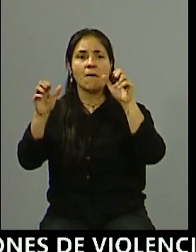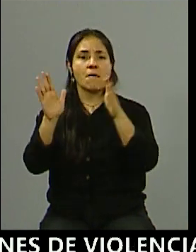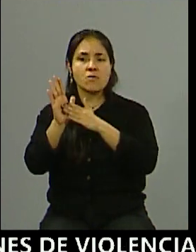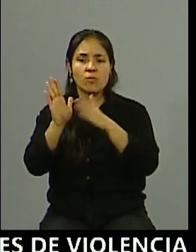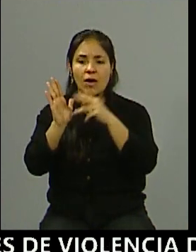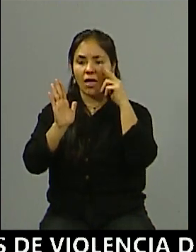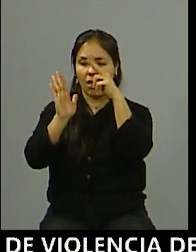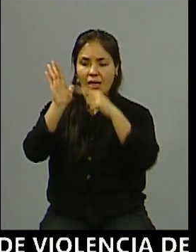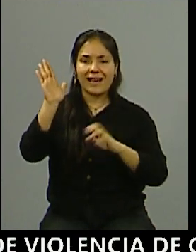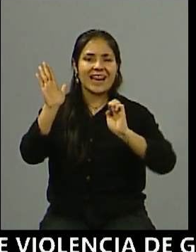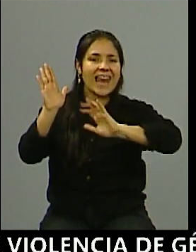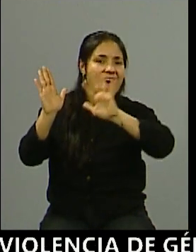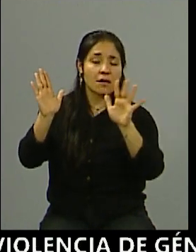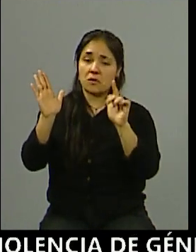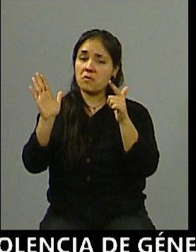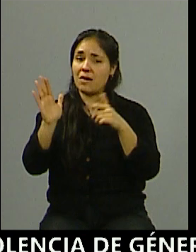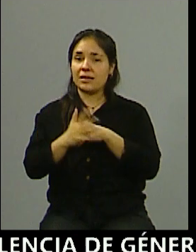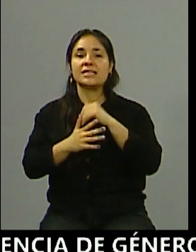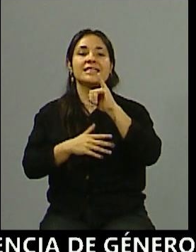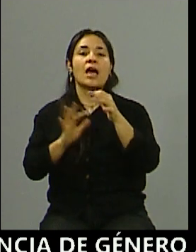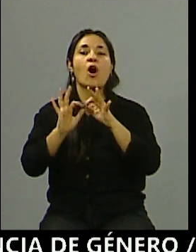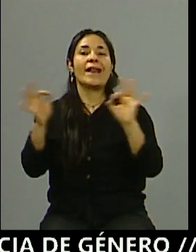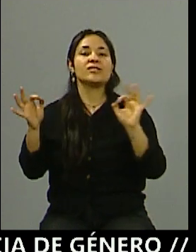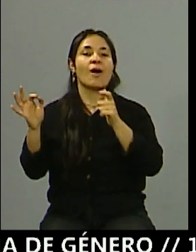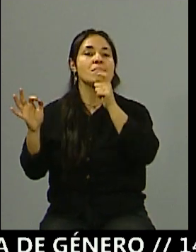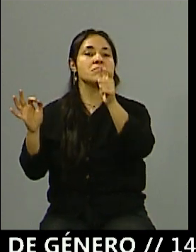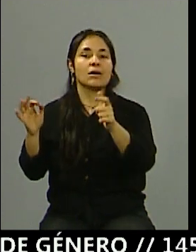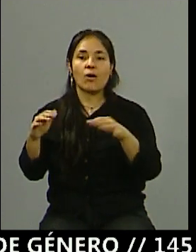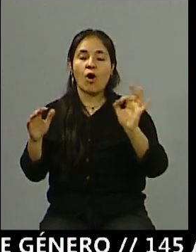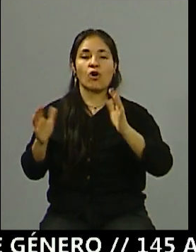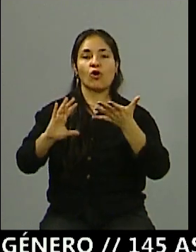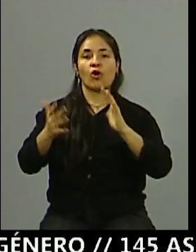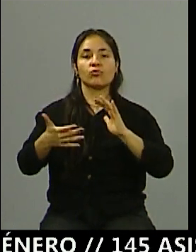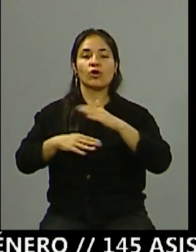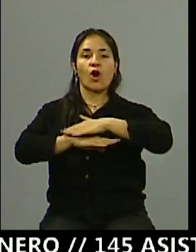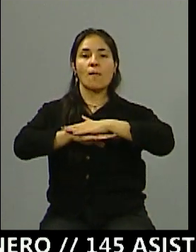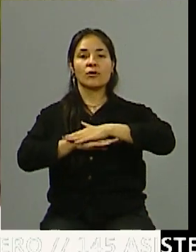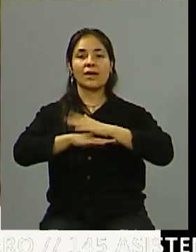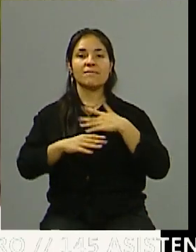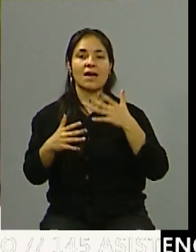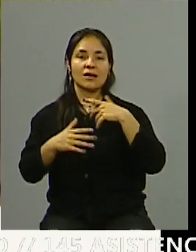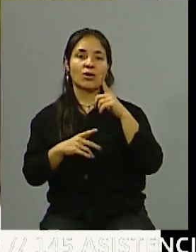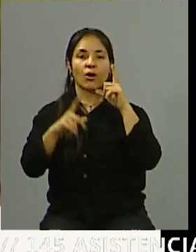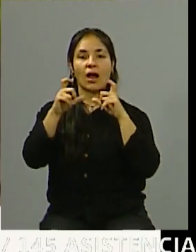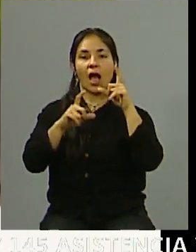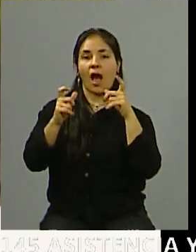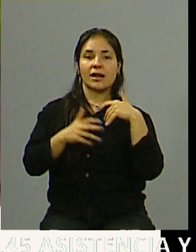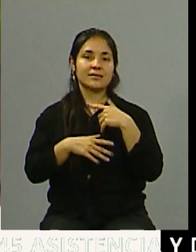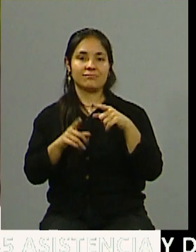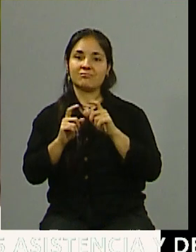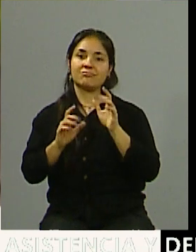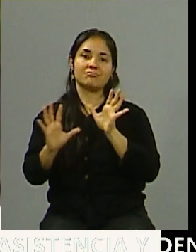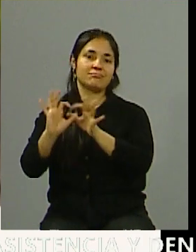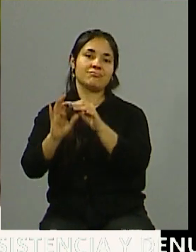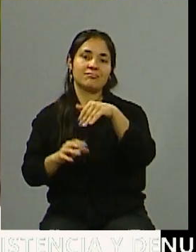los candidatos. Y sí, a partir de frases o actitudes, incluso caras, esto que referenciabas en los memes. Sí,